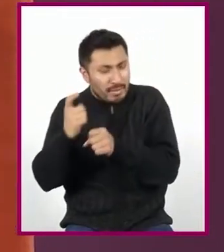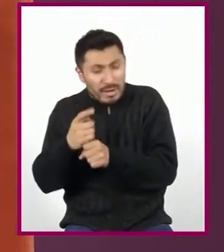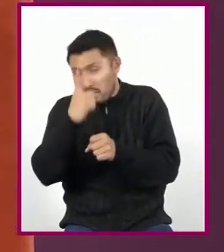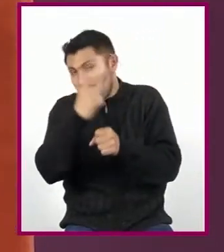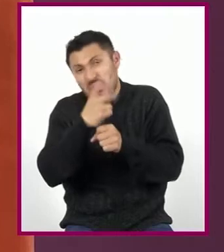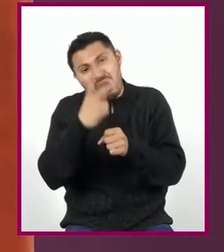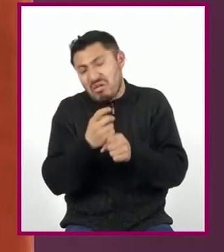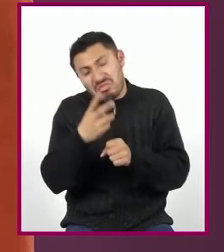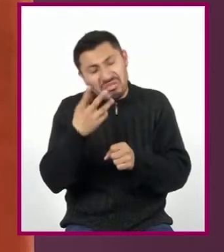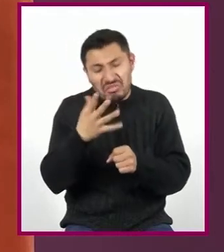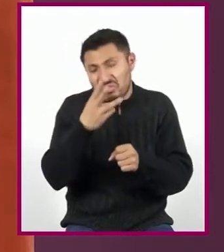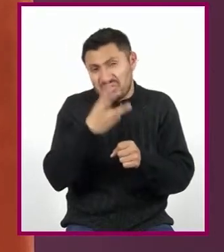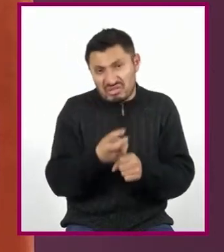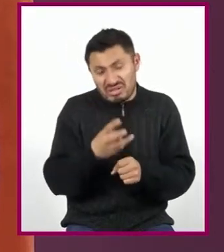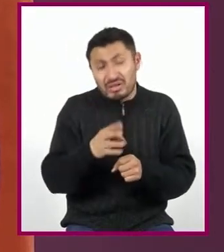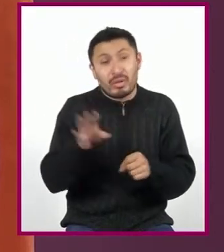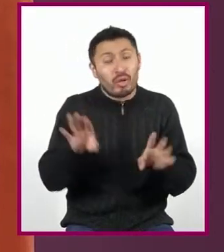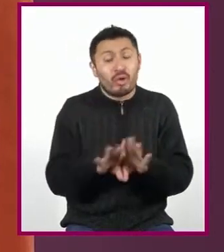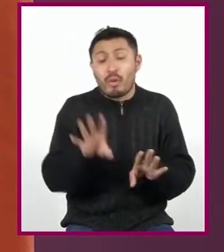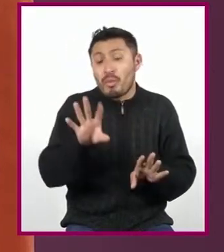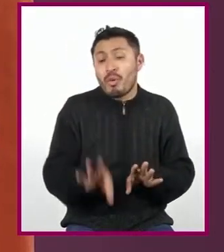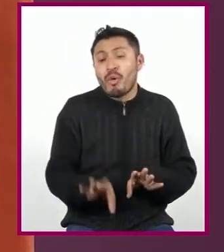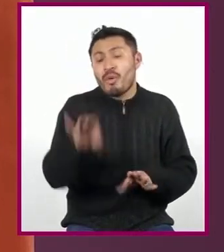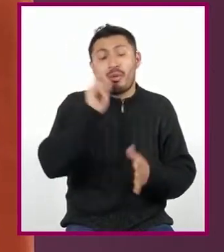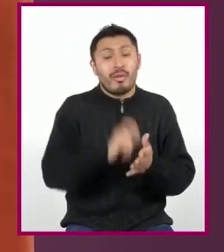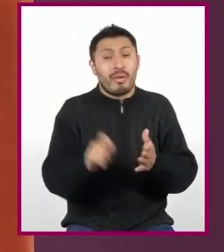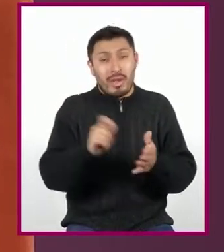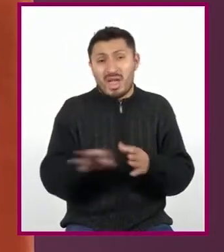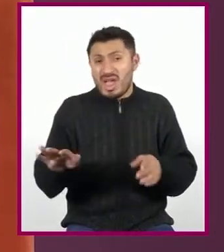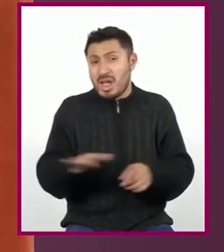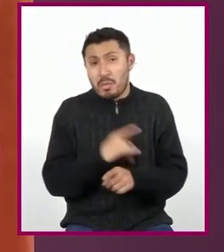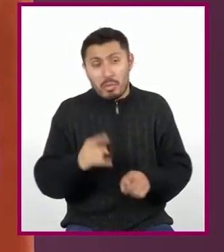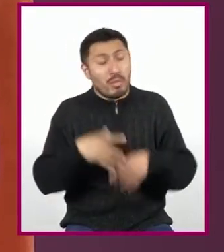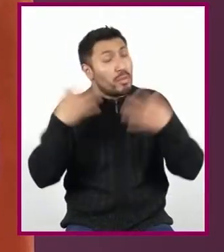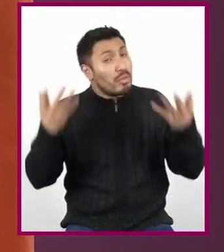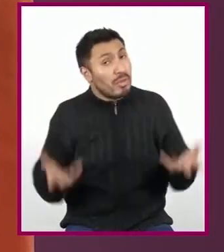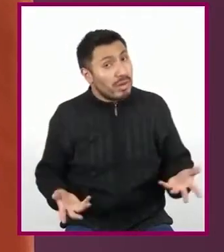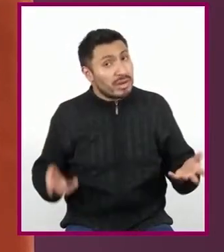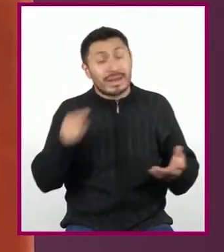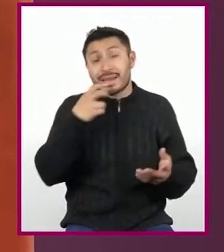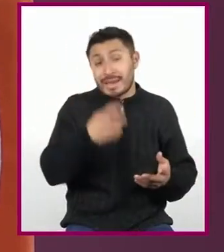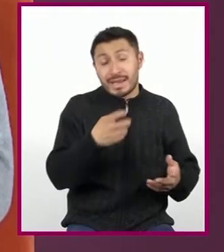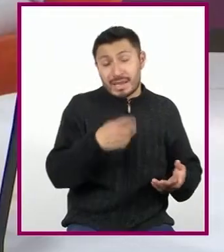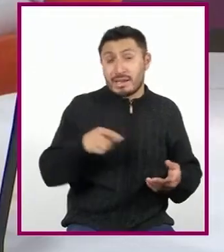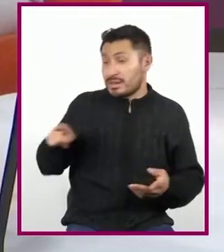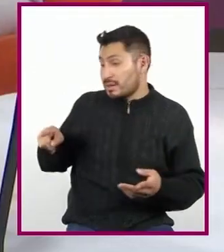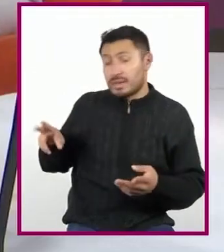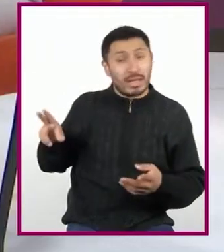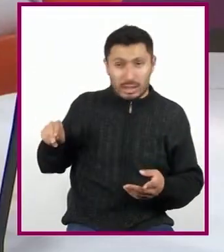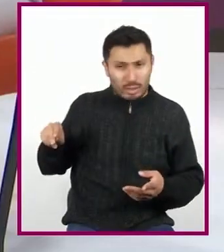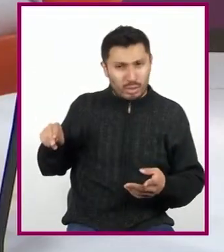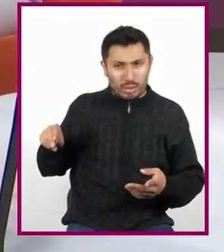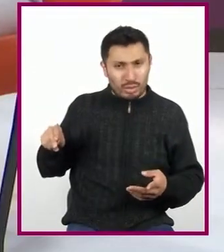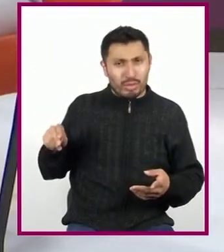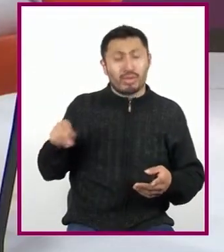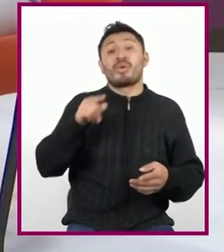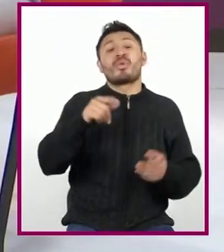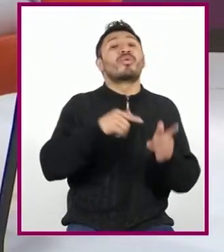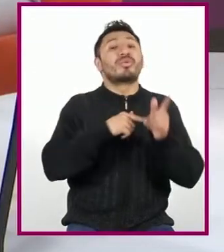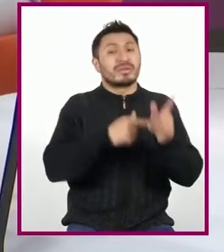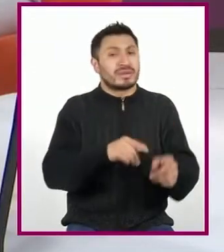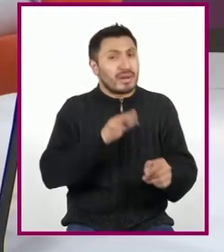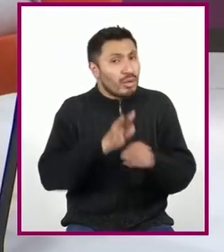o única, ni tienen partes obligatorias. Sin embargo, deben presentarse siguiendo un orden